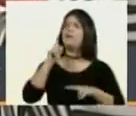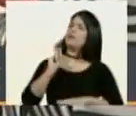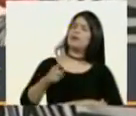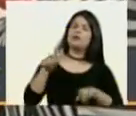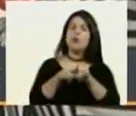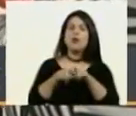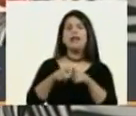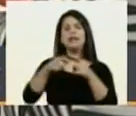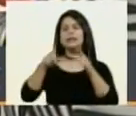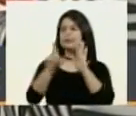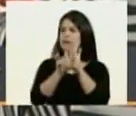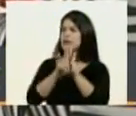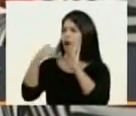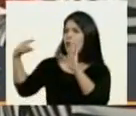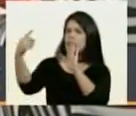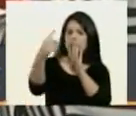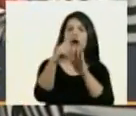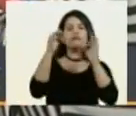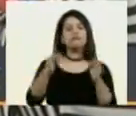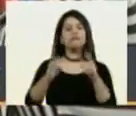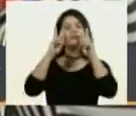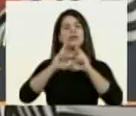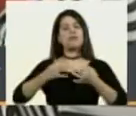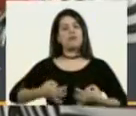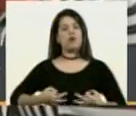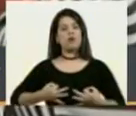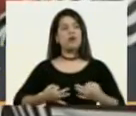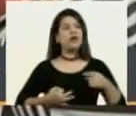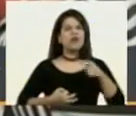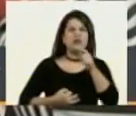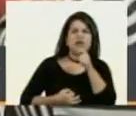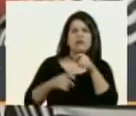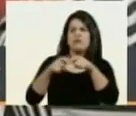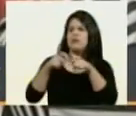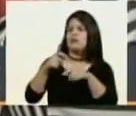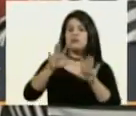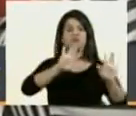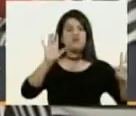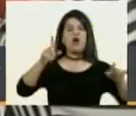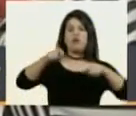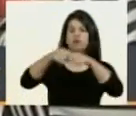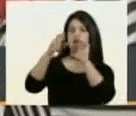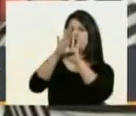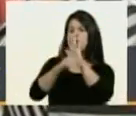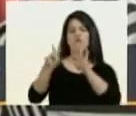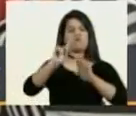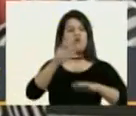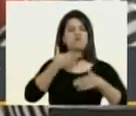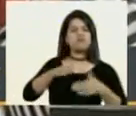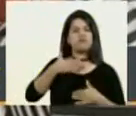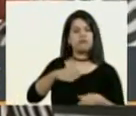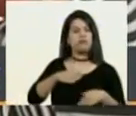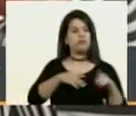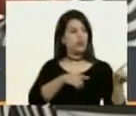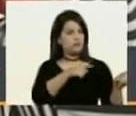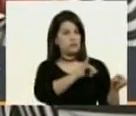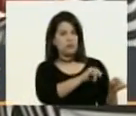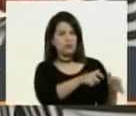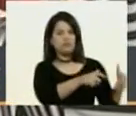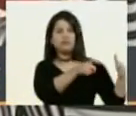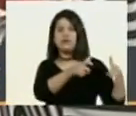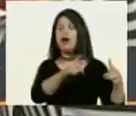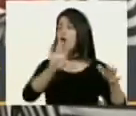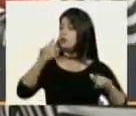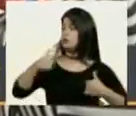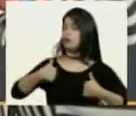no haya impunidad. ¿Quién llama a la violación de la Constitución? ¿Quién llama a la destrucción del país? ¿Cómo es que después se presenta con su cara bien lavada a aspirar un